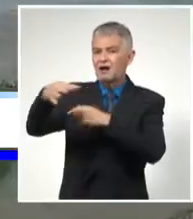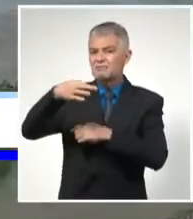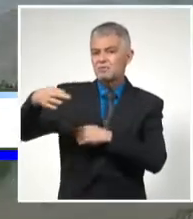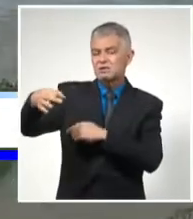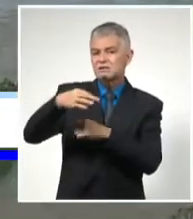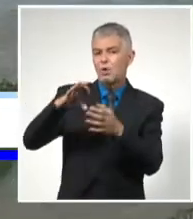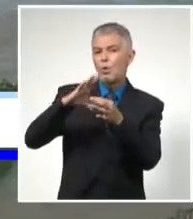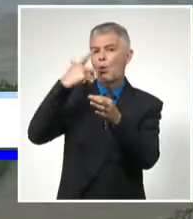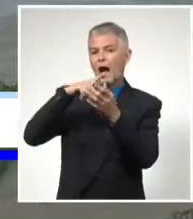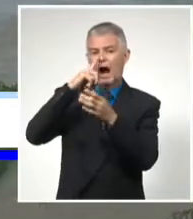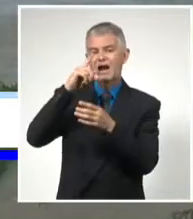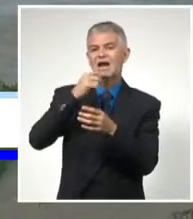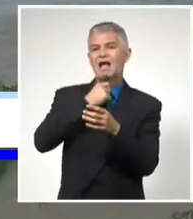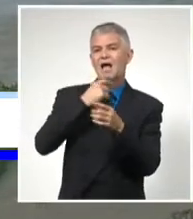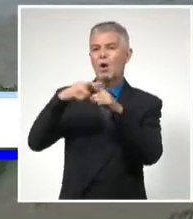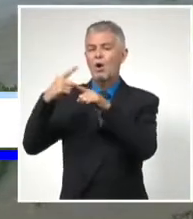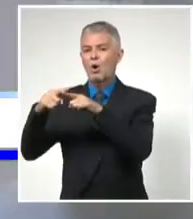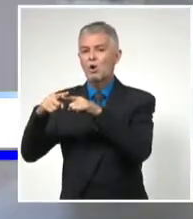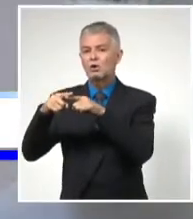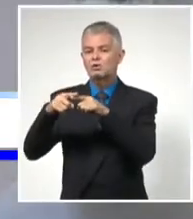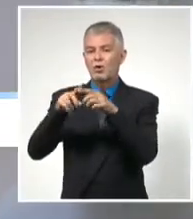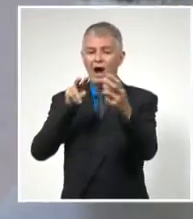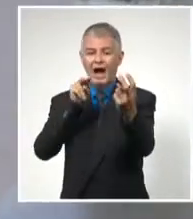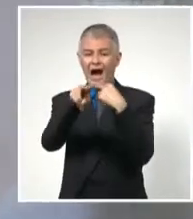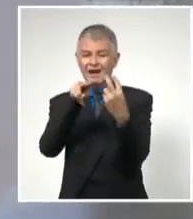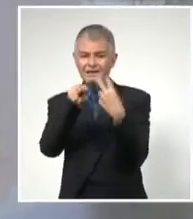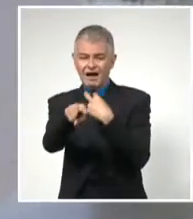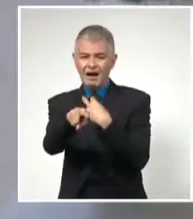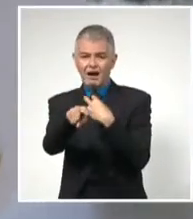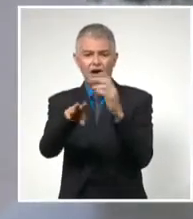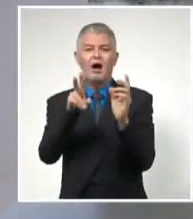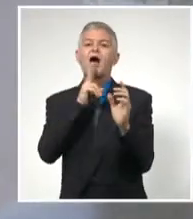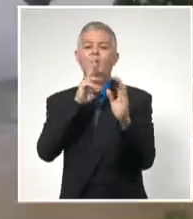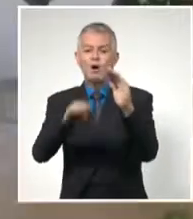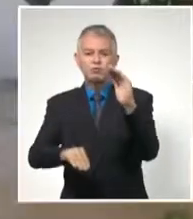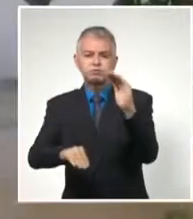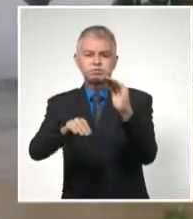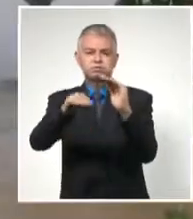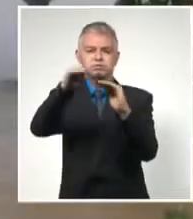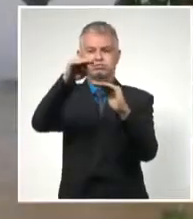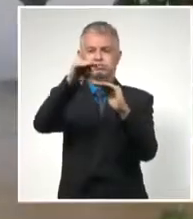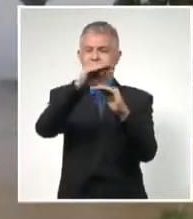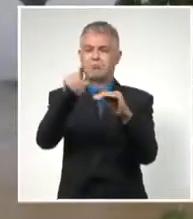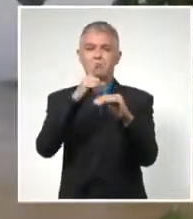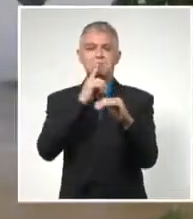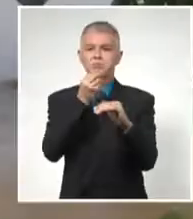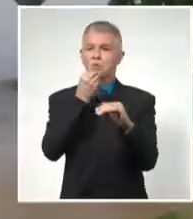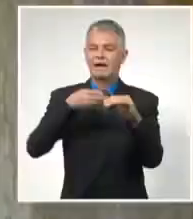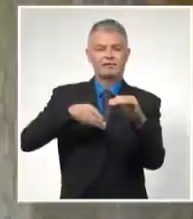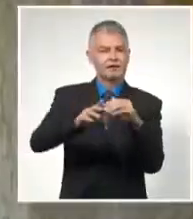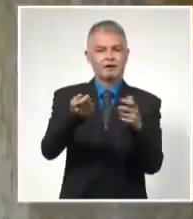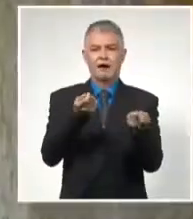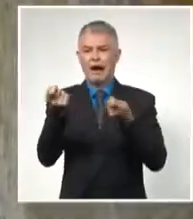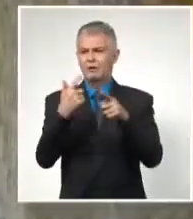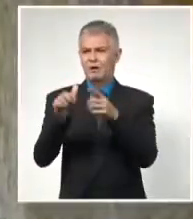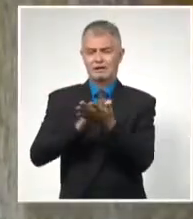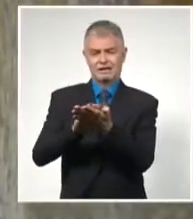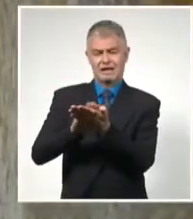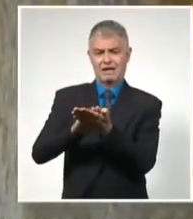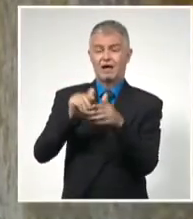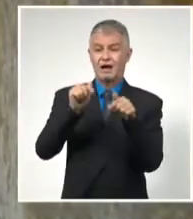Guane con el resto de la provincia por la carretera central tras la crecida del río Cuyaguateje. La mayor cuenca hidrográfica de Vuelta Abajo incrementó